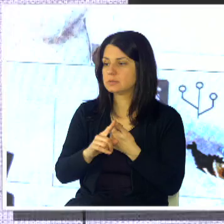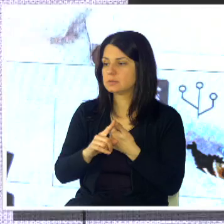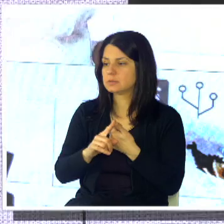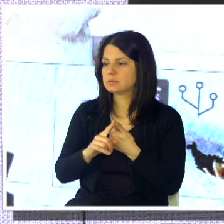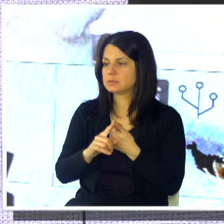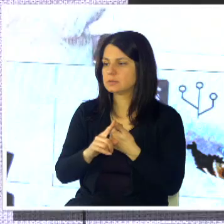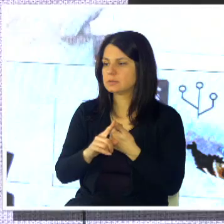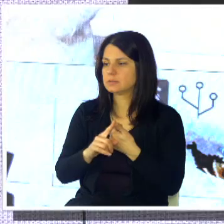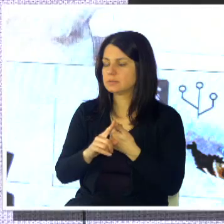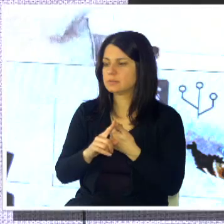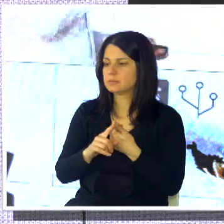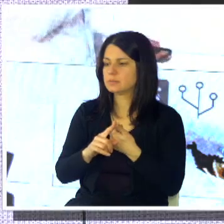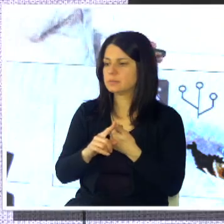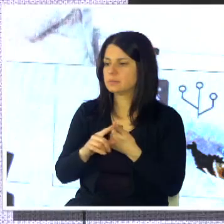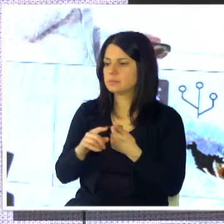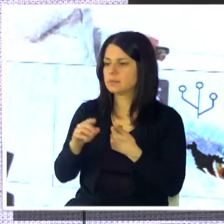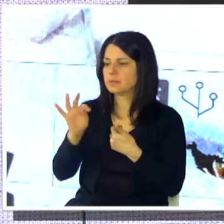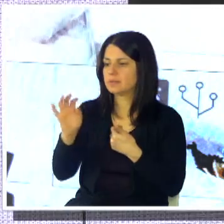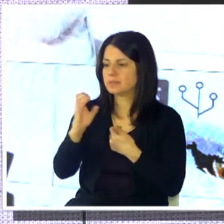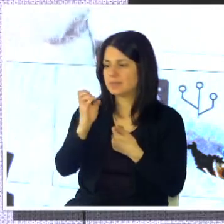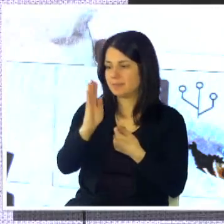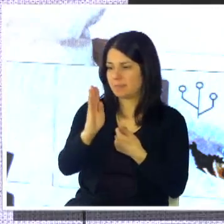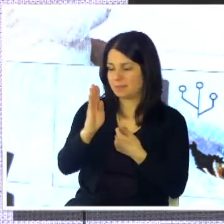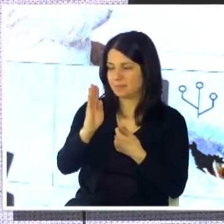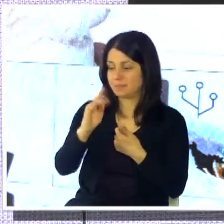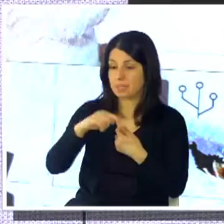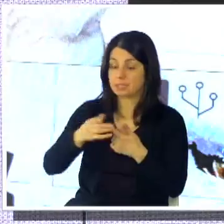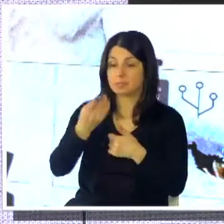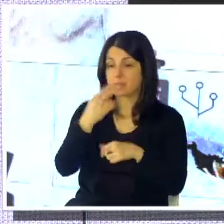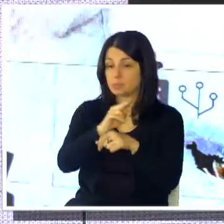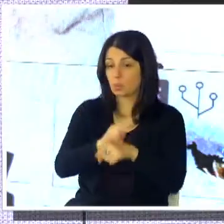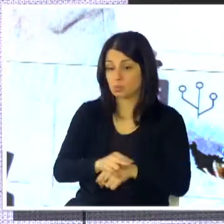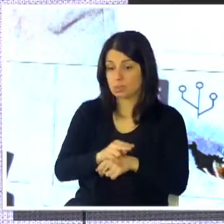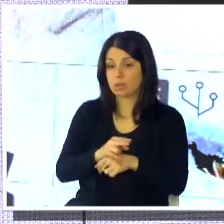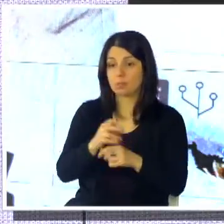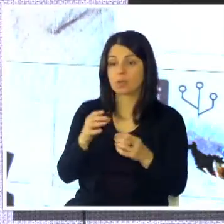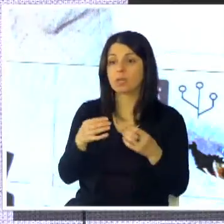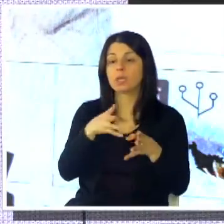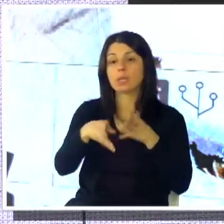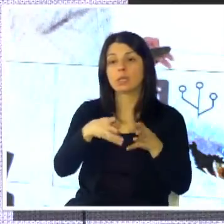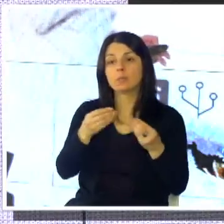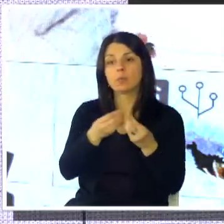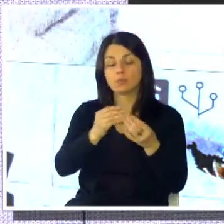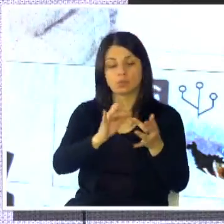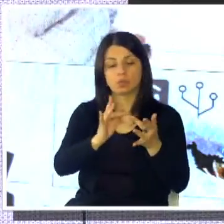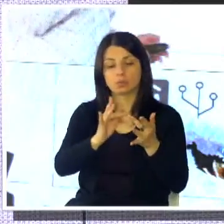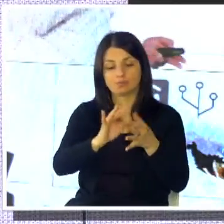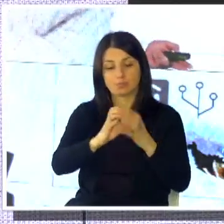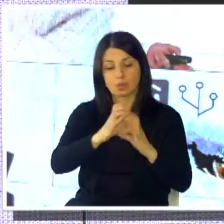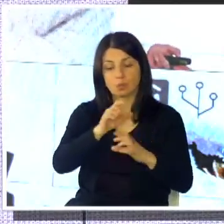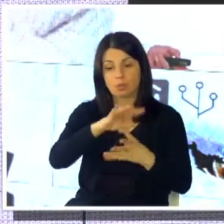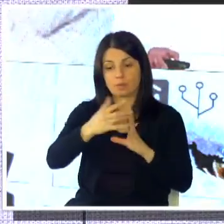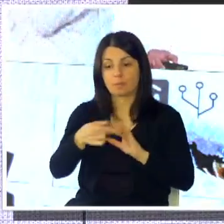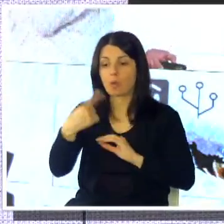SCADA, es capaz que el más reusable porque hay muchísimos equipamientos que van a comunicarse de esta forma, y después otros particulares para